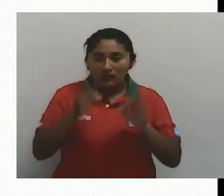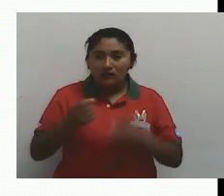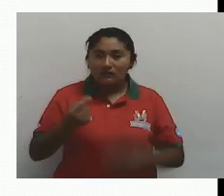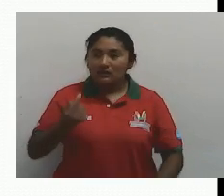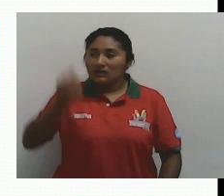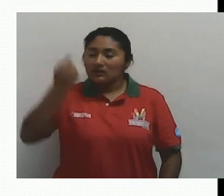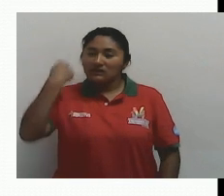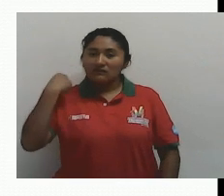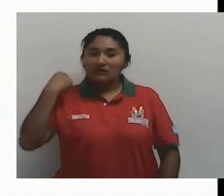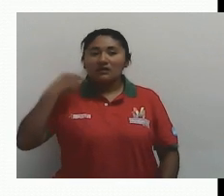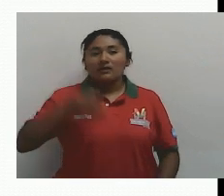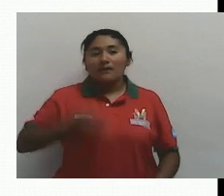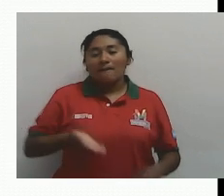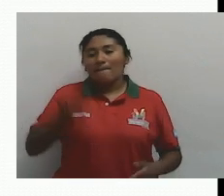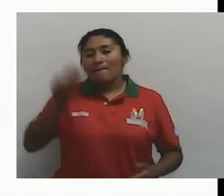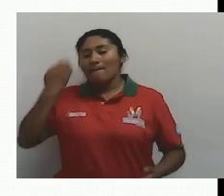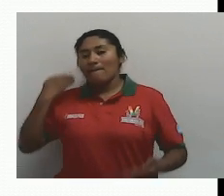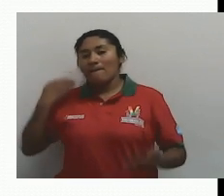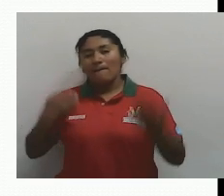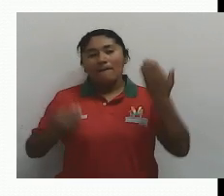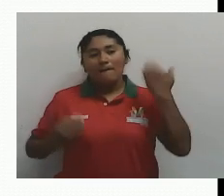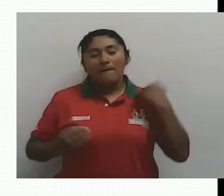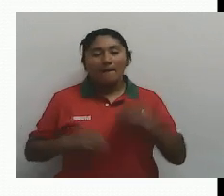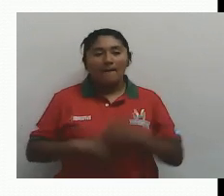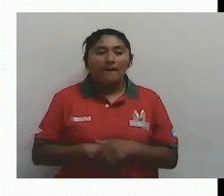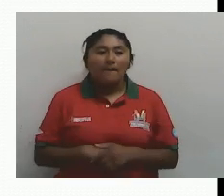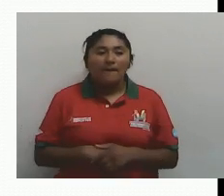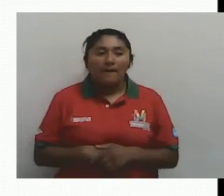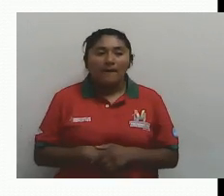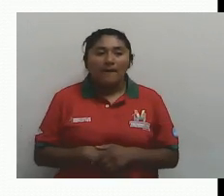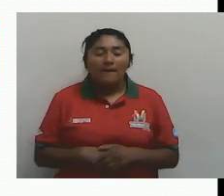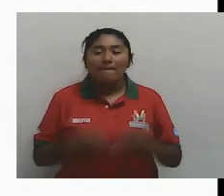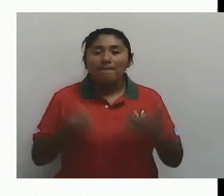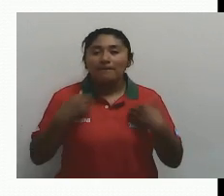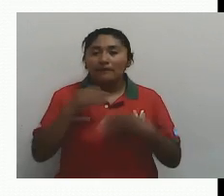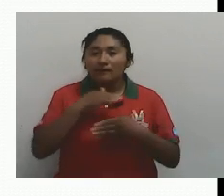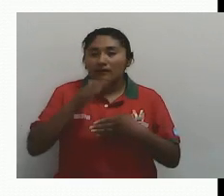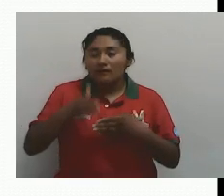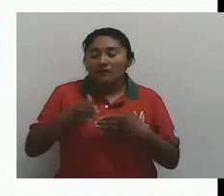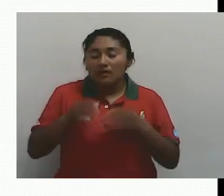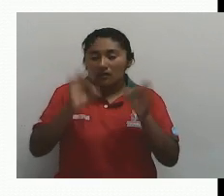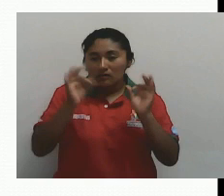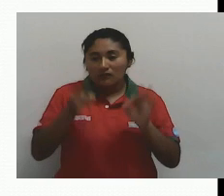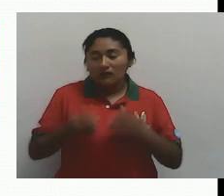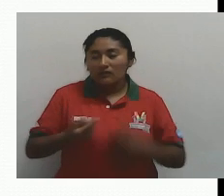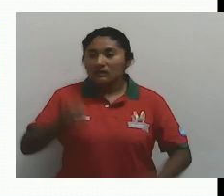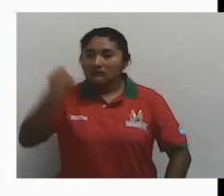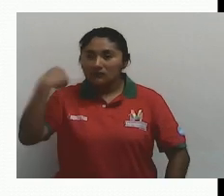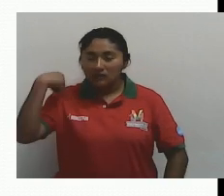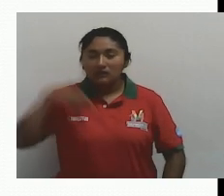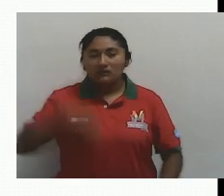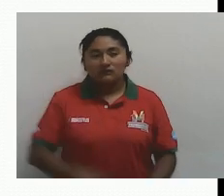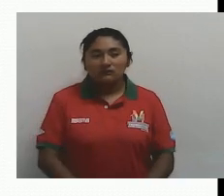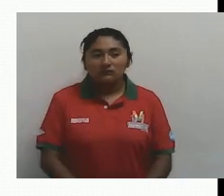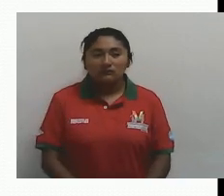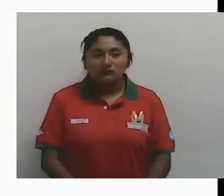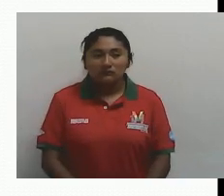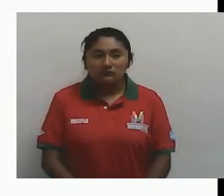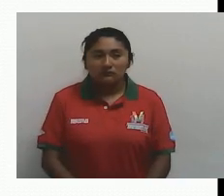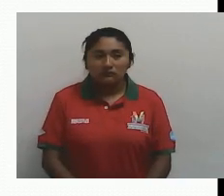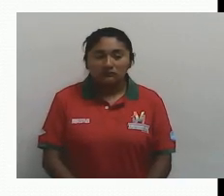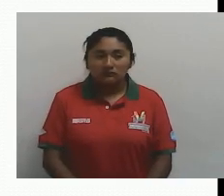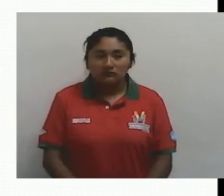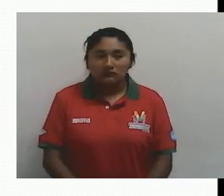cuenta es que al terminar la prueba, debe llegar en posición de espalda. Durante el recorrido, durante el nado,